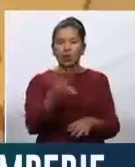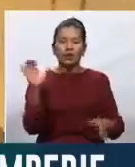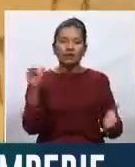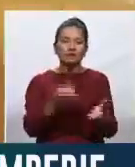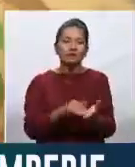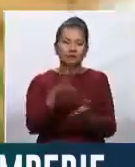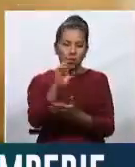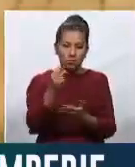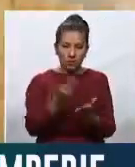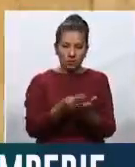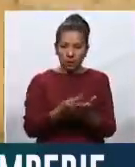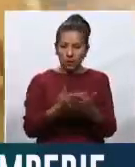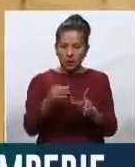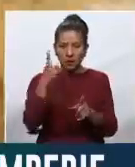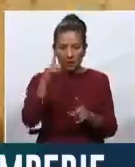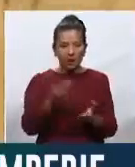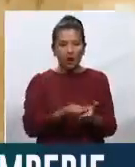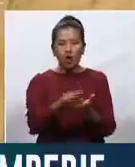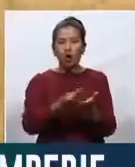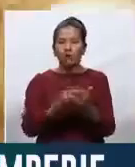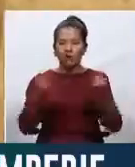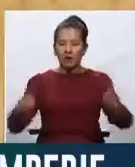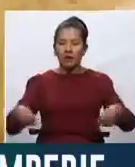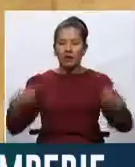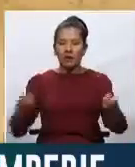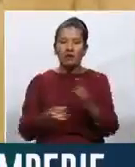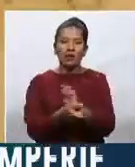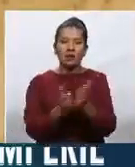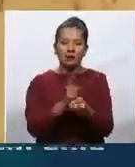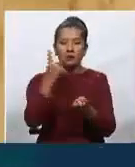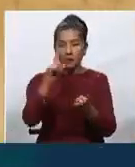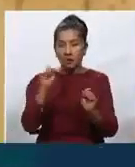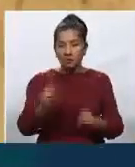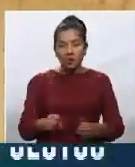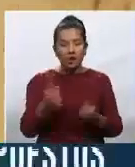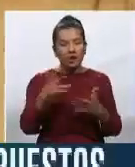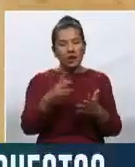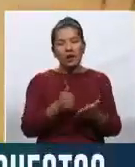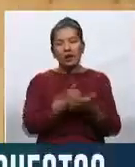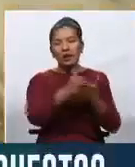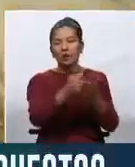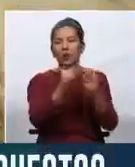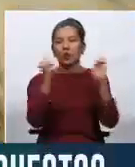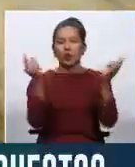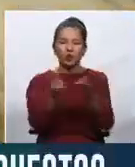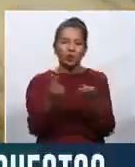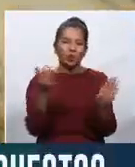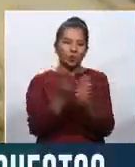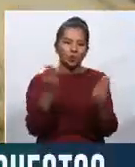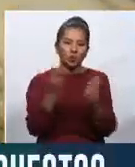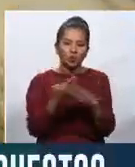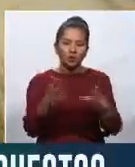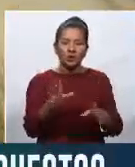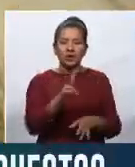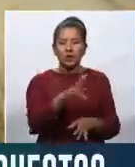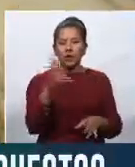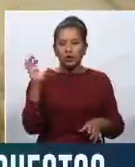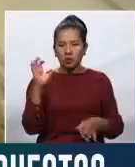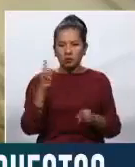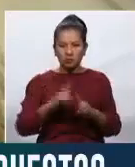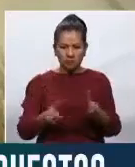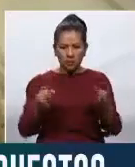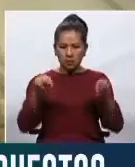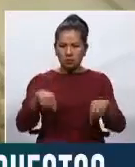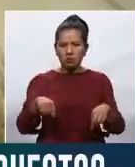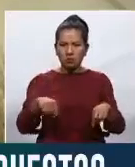mil bolivianos para la compra de llantas de repuestos para supuestamente una flota de buses de más de 200, cuando en La